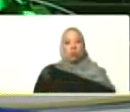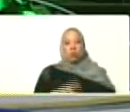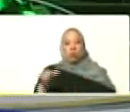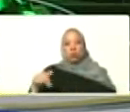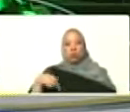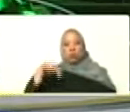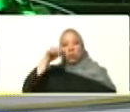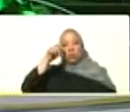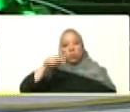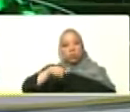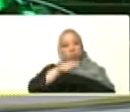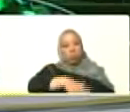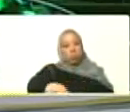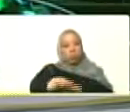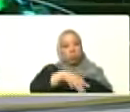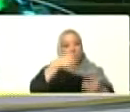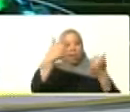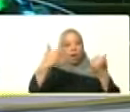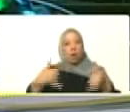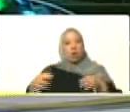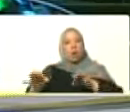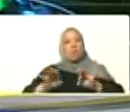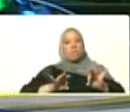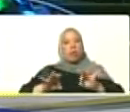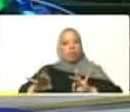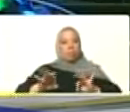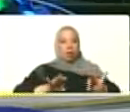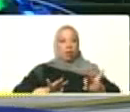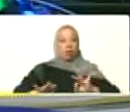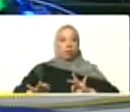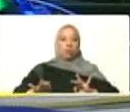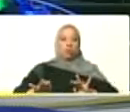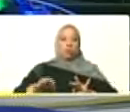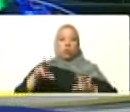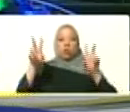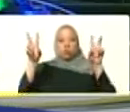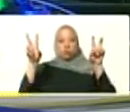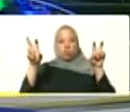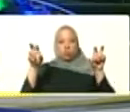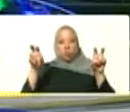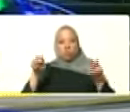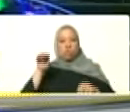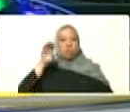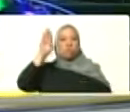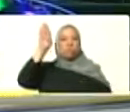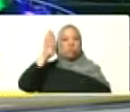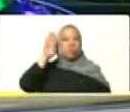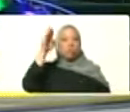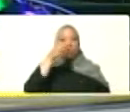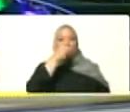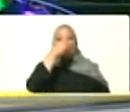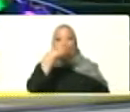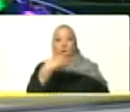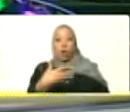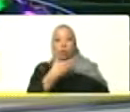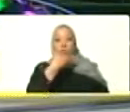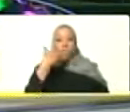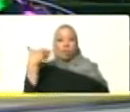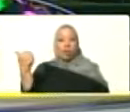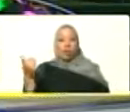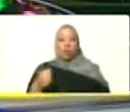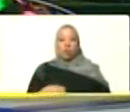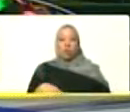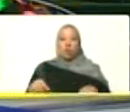nuestro pueblo ahora se prepara para construir lo nuevo, lo bueno, lo mejor.